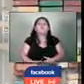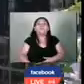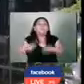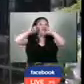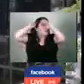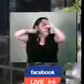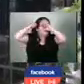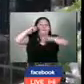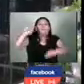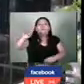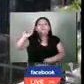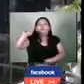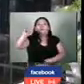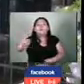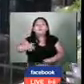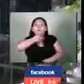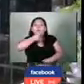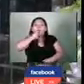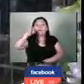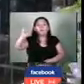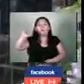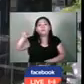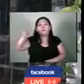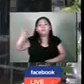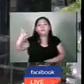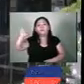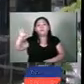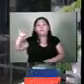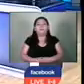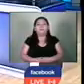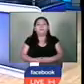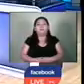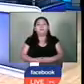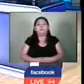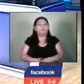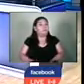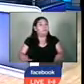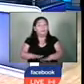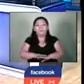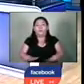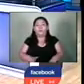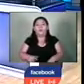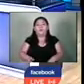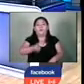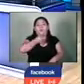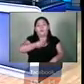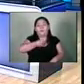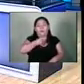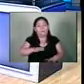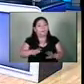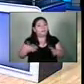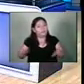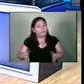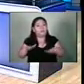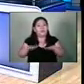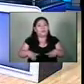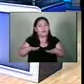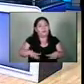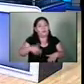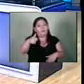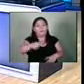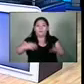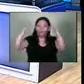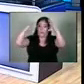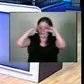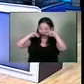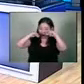Con imágenes desde Juan Castellanos, Jennifer Flores para Noticiero Hechos. Y de esta forma terminamos en Noticiero Hechos. Gracias por acompañarnos. Pasa buenas